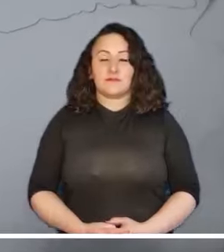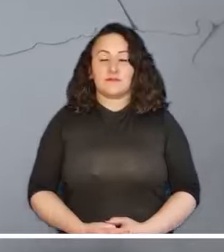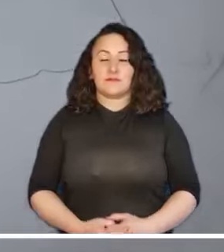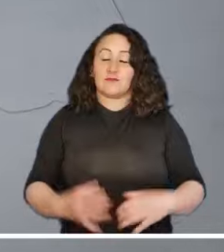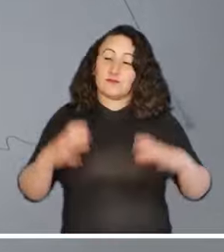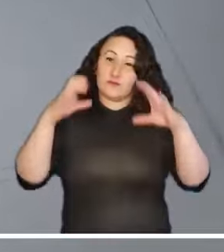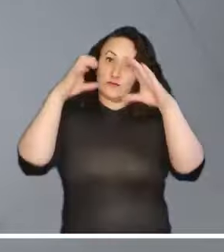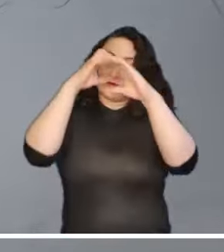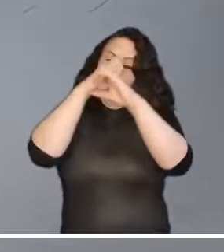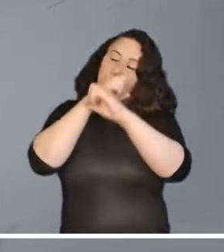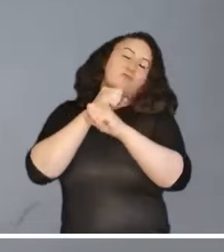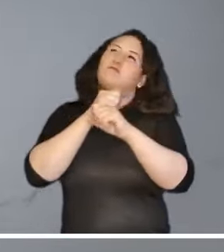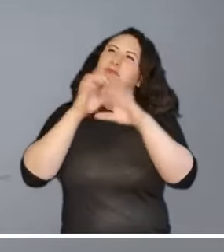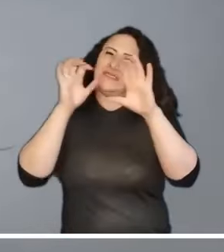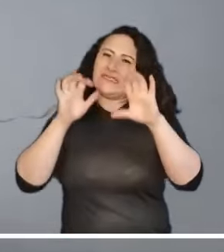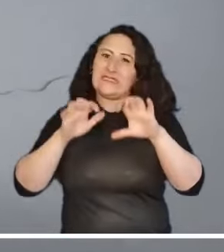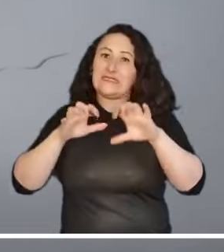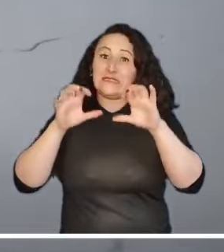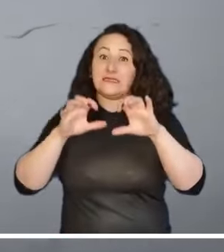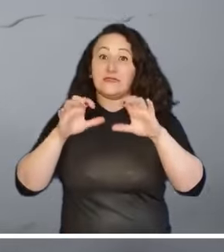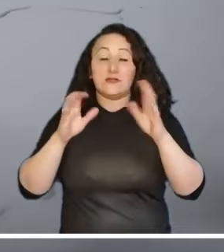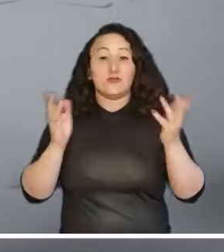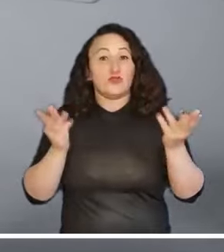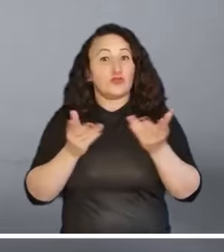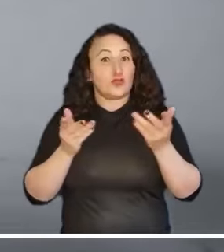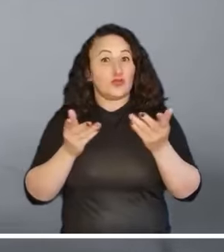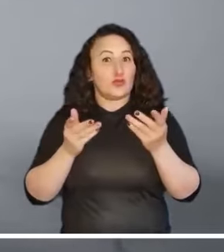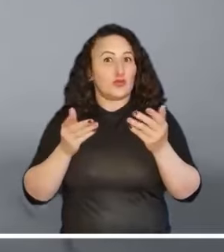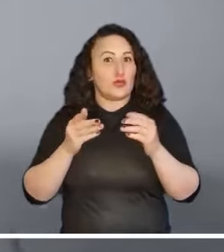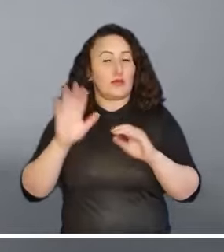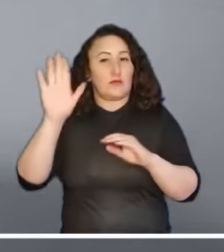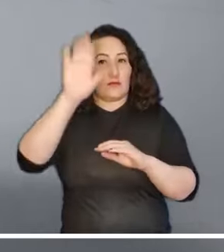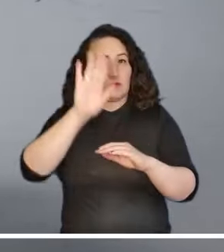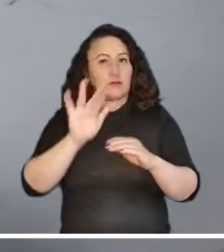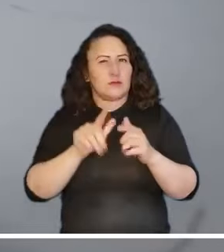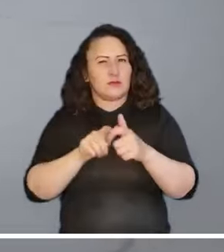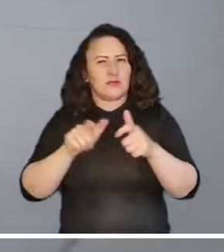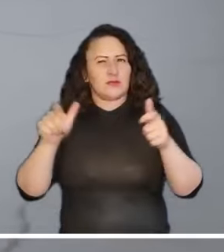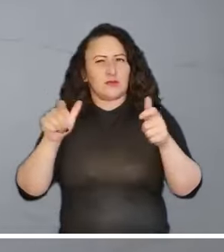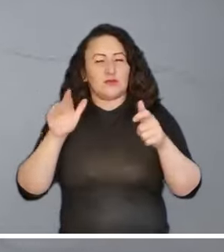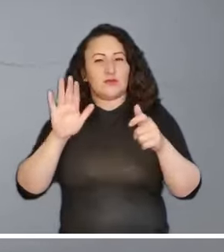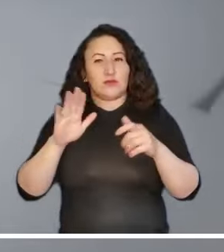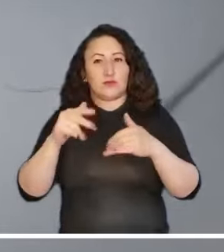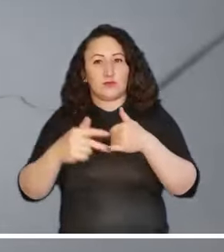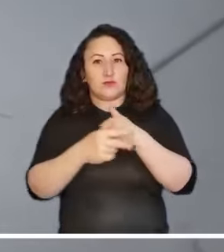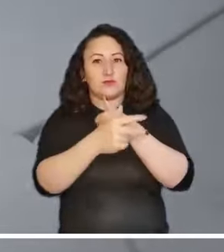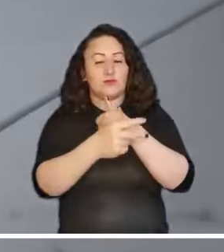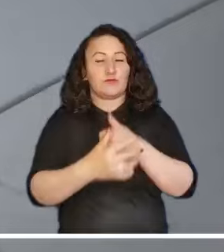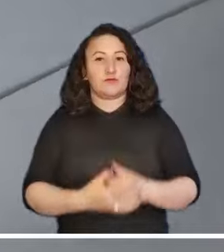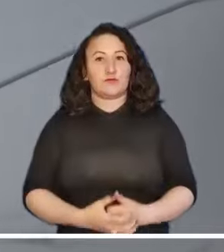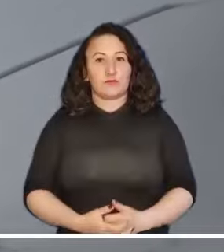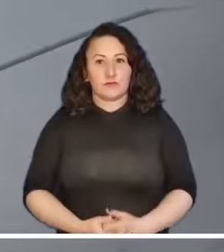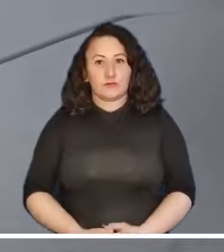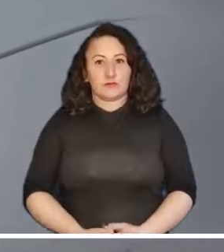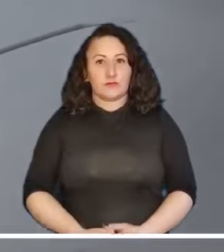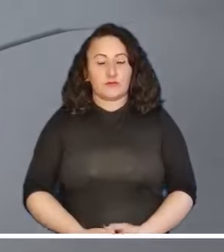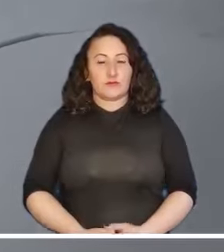Una noche pasada por agua se podría experimentar en la mayoría de los departamentos de la región andina.